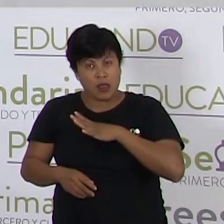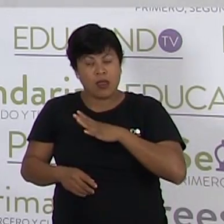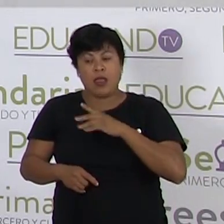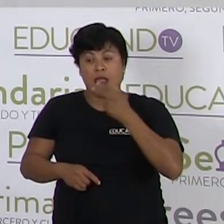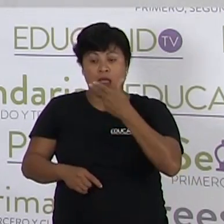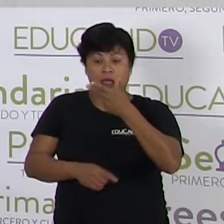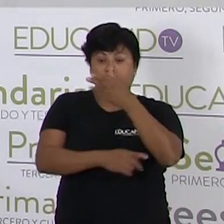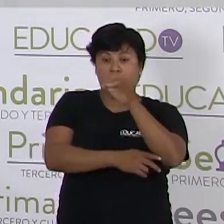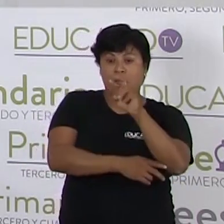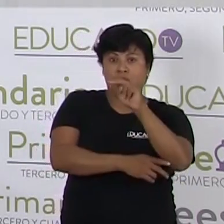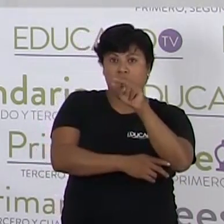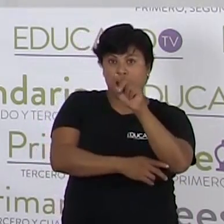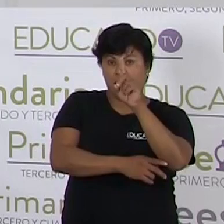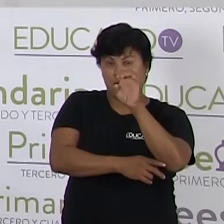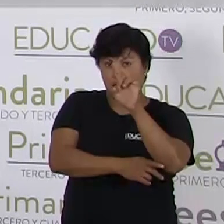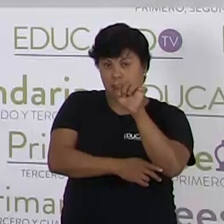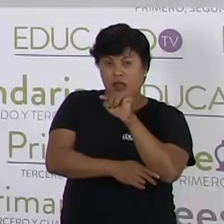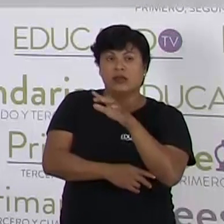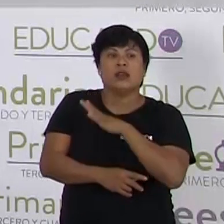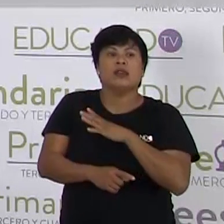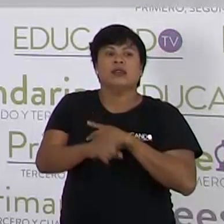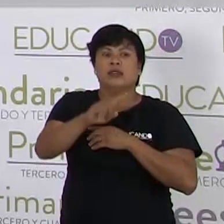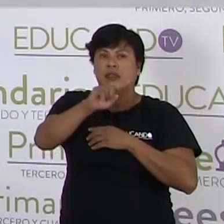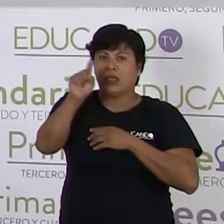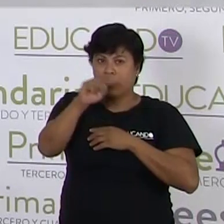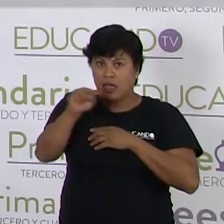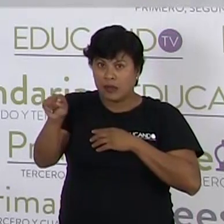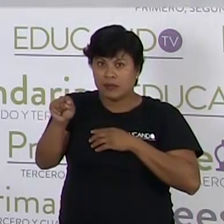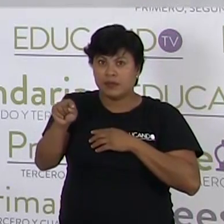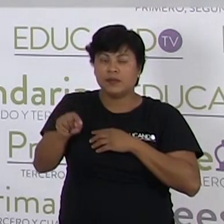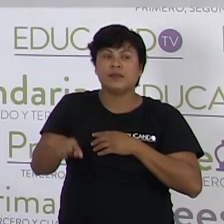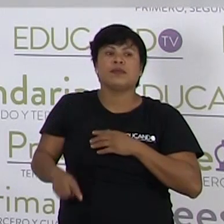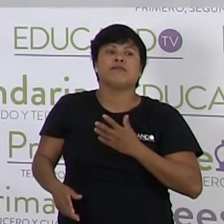Hernández debe llevar Z.